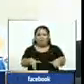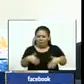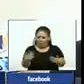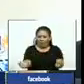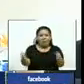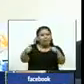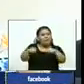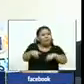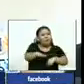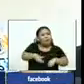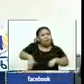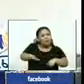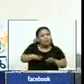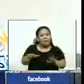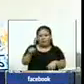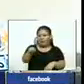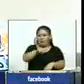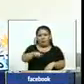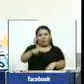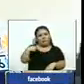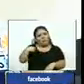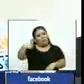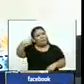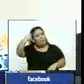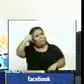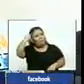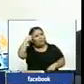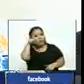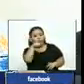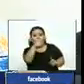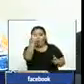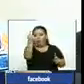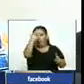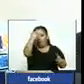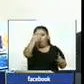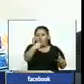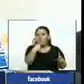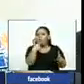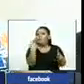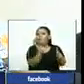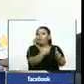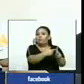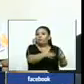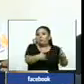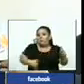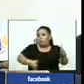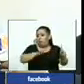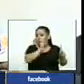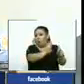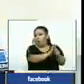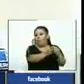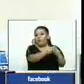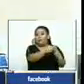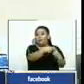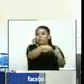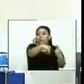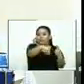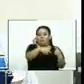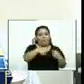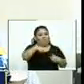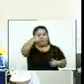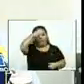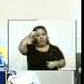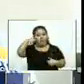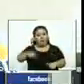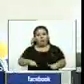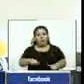sabemos, y nos parece que esto ha sido, pues, una decisión única y exclusiva del actual presidente de Ghana. Es un desacierto de